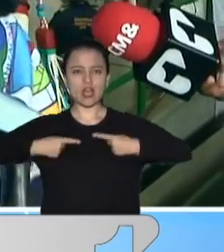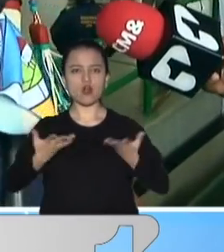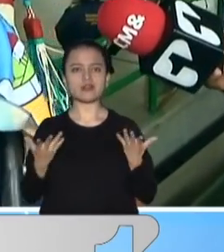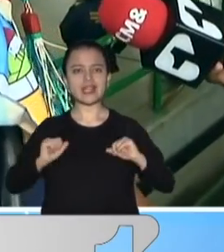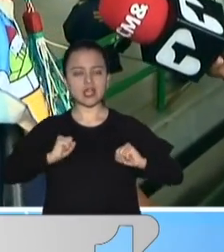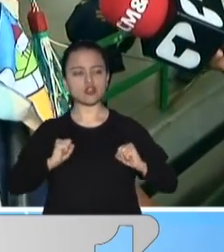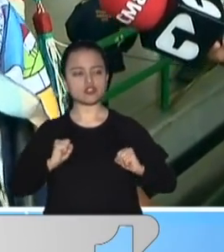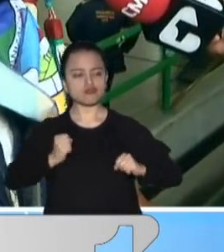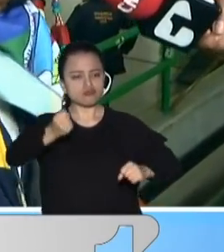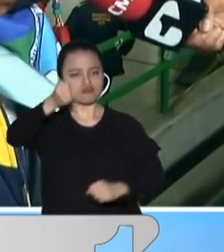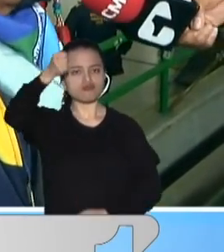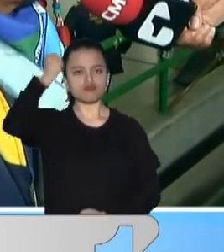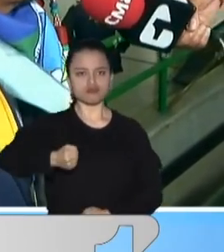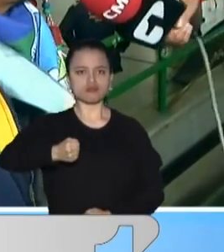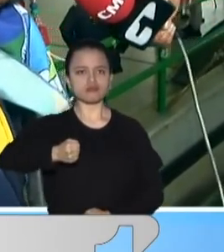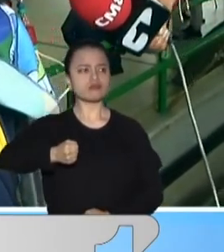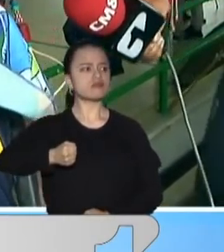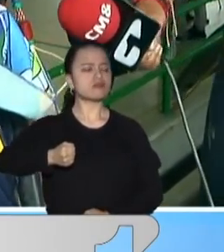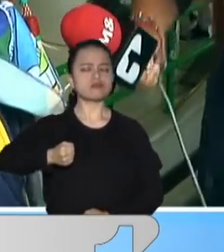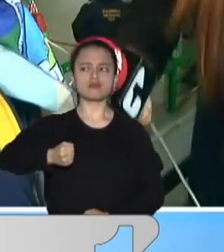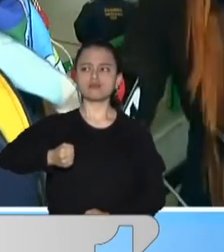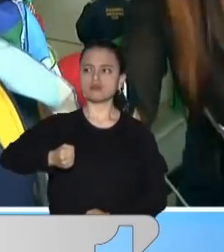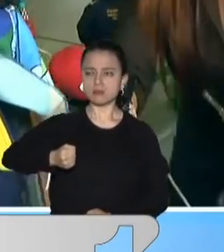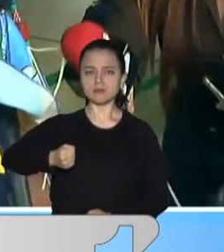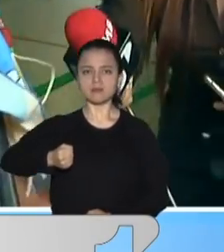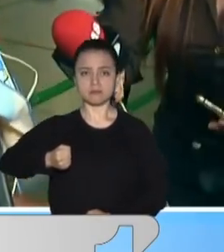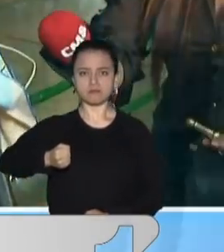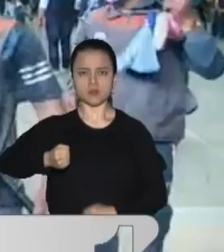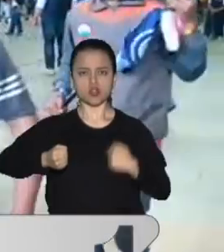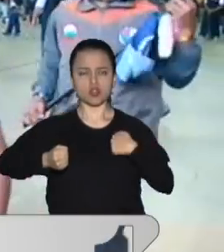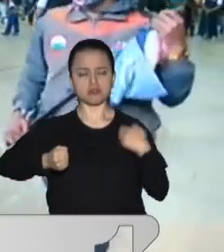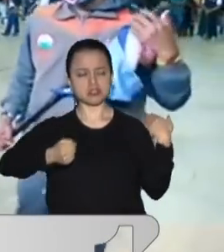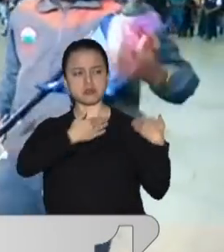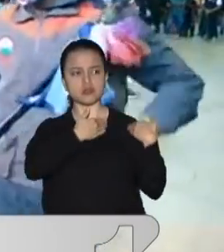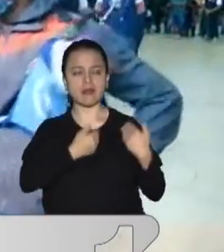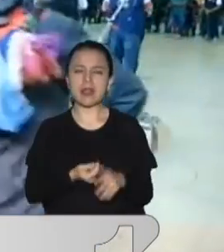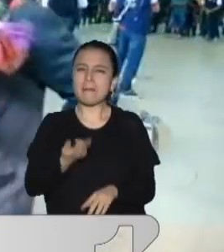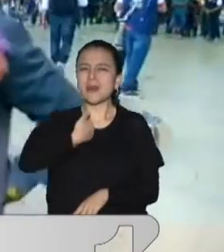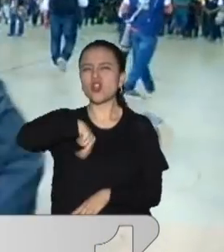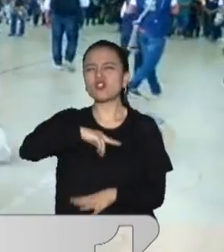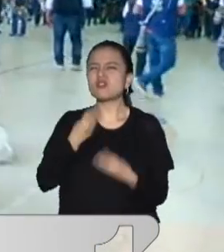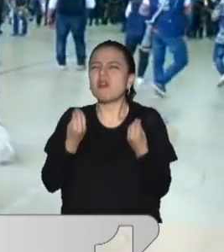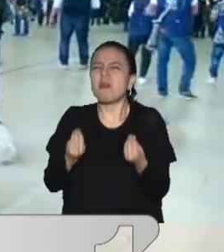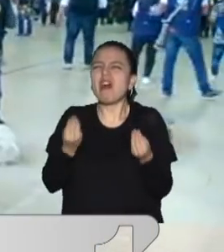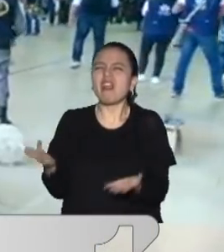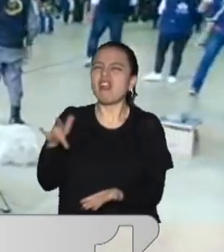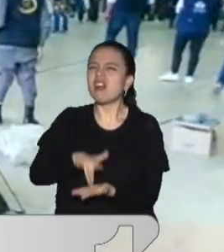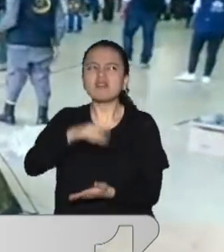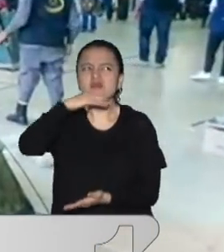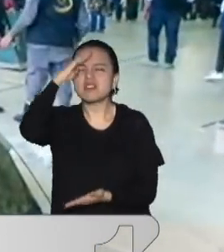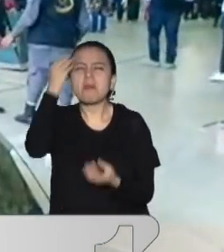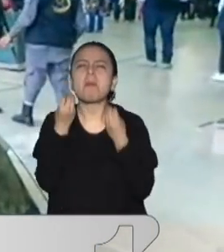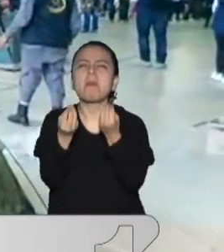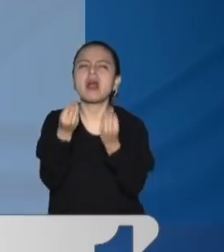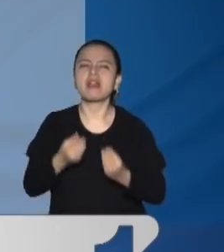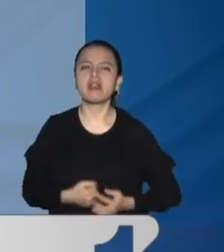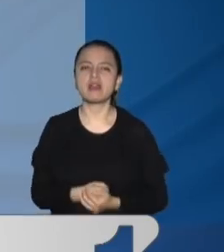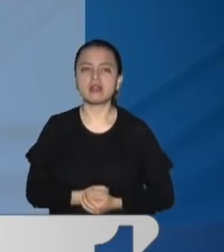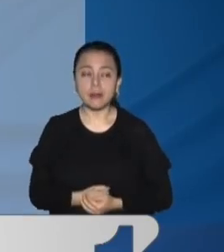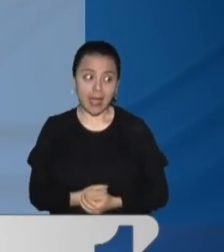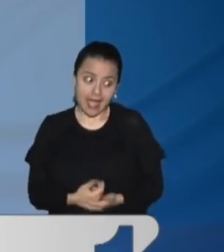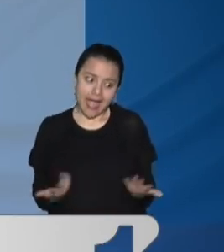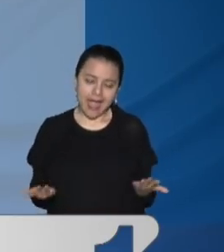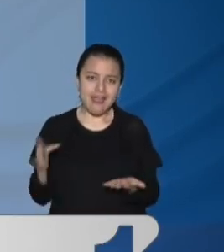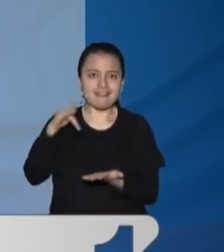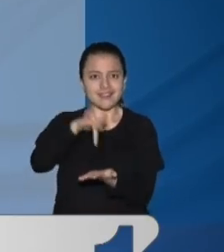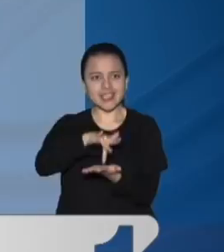Departamental. A ver, nosotros venimos a realizar nuestra minga indígena a la ciudad de Medellín, pero